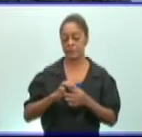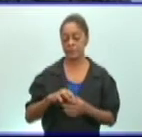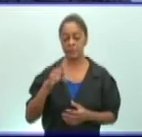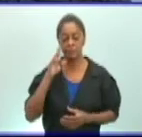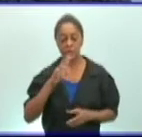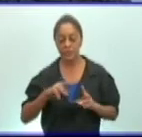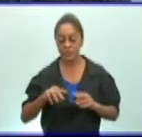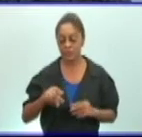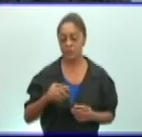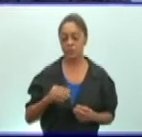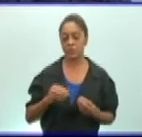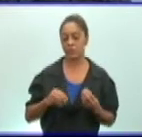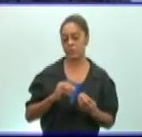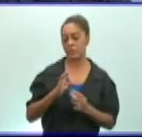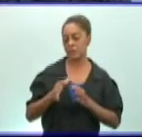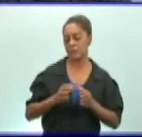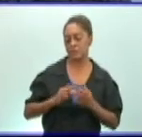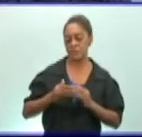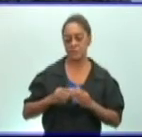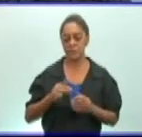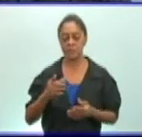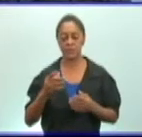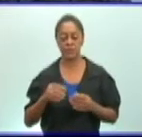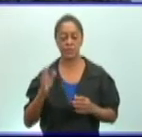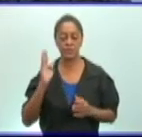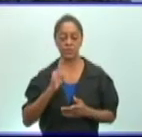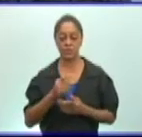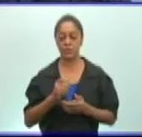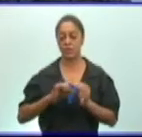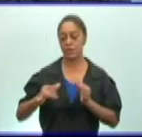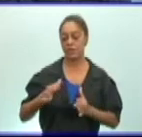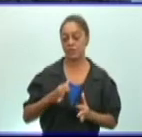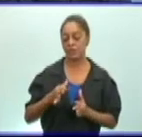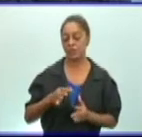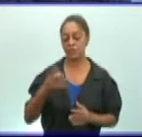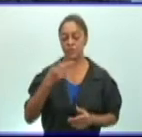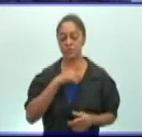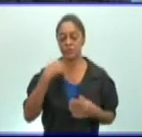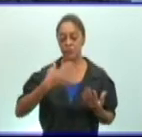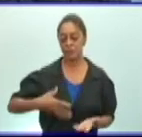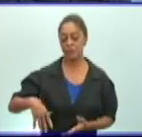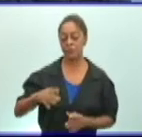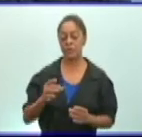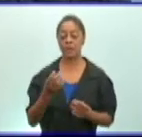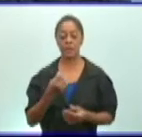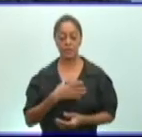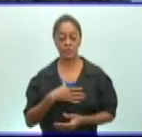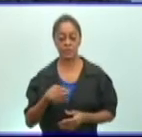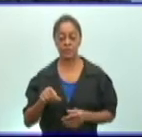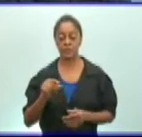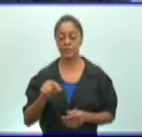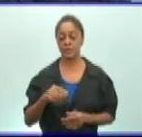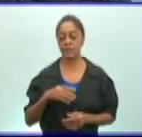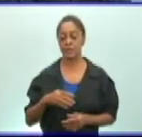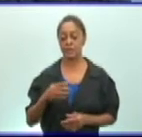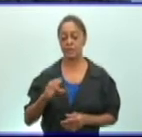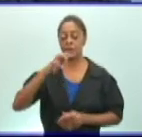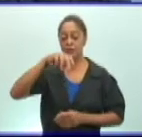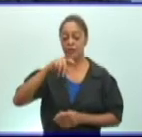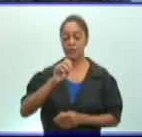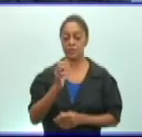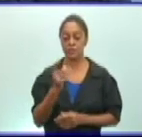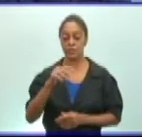todas estas contradicciones también entre los dioses en función de los mortales y las decisiones a tomar, y ese carácter